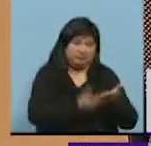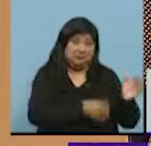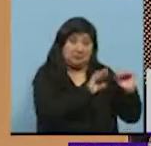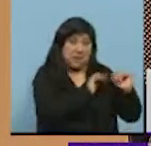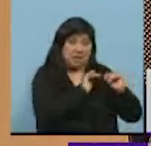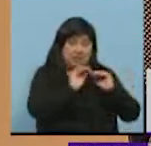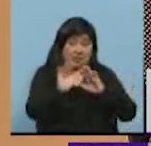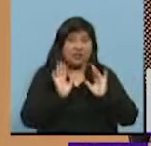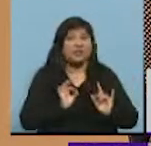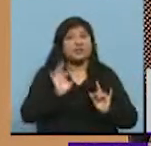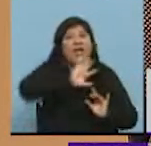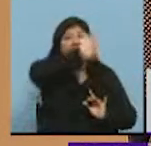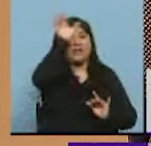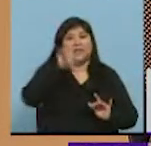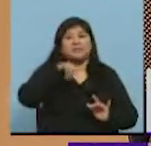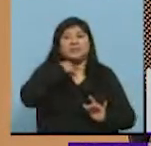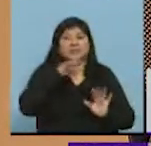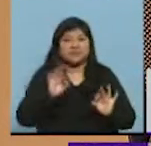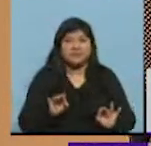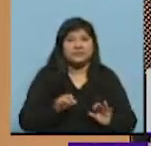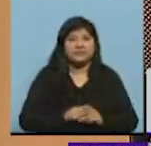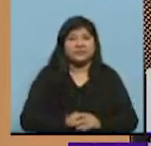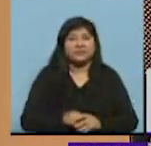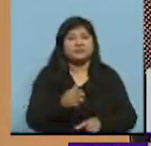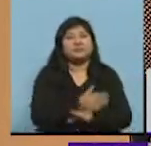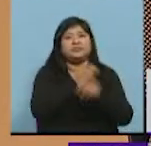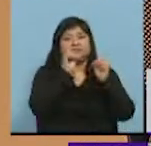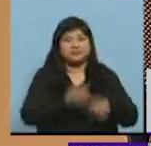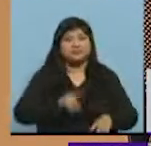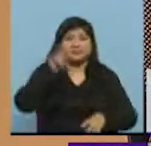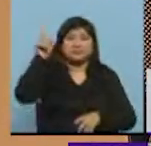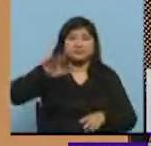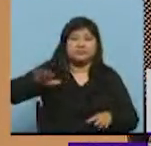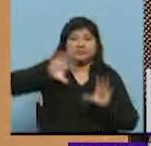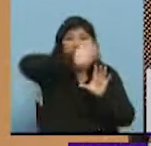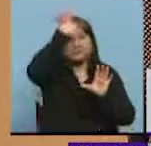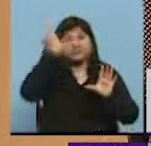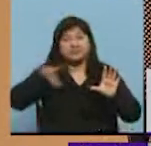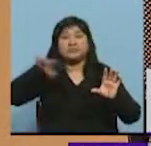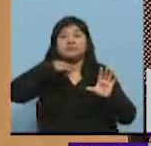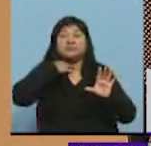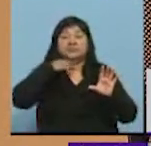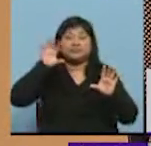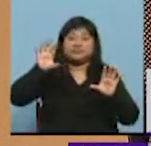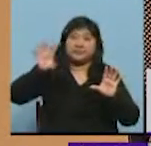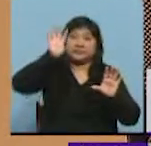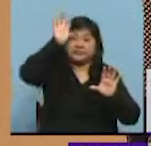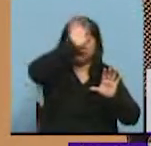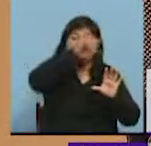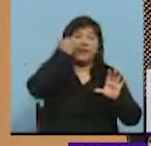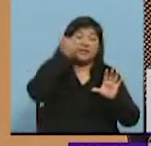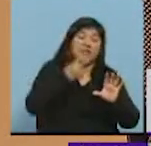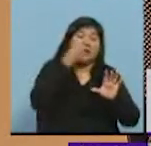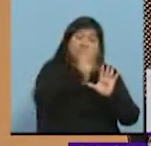implementó en toda la provincia de manera progresiva empezamos con el quebrada y puna seguimos con maya y yungas y nos quedaba finalizar la entrega de dos